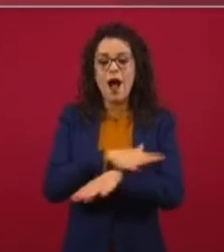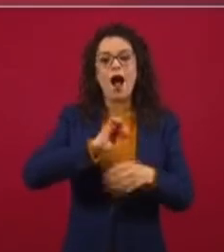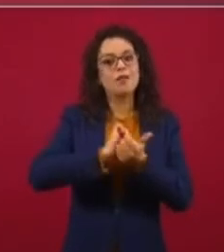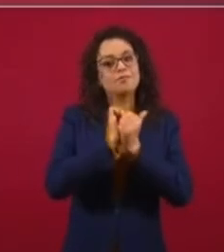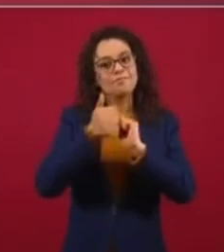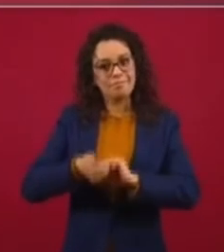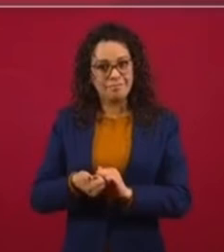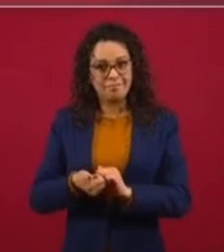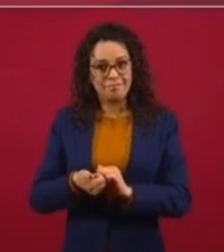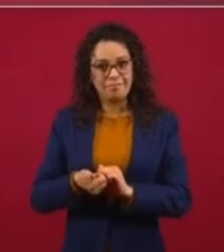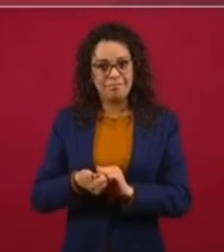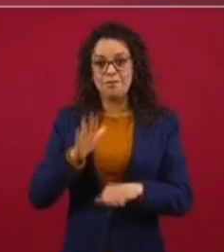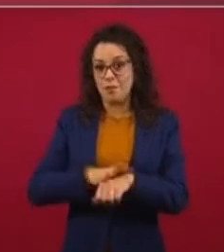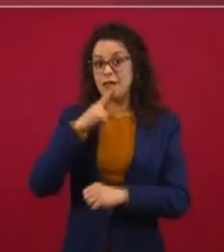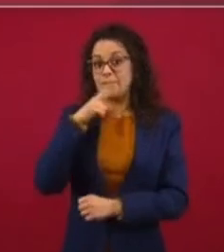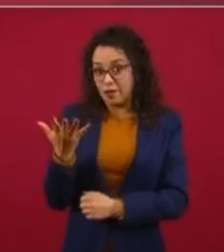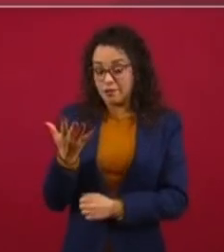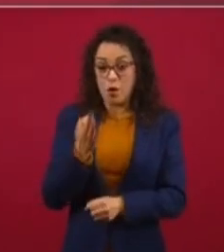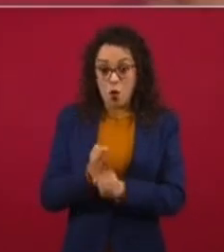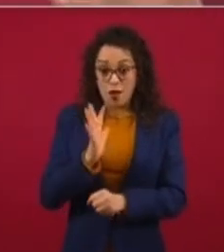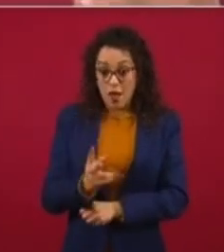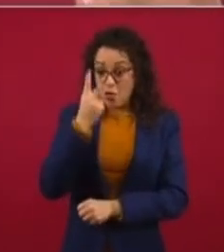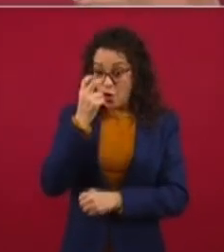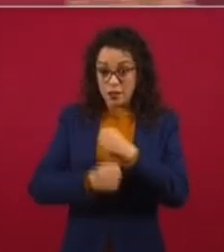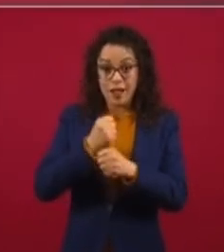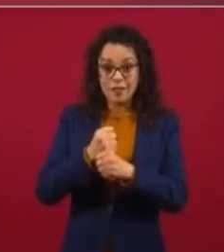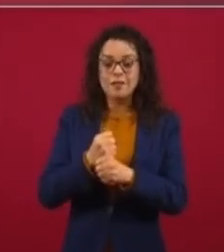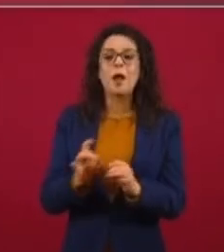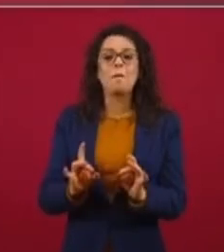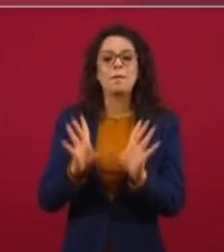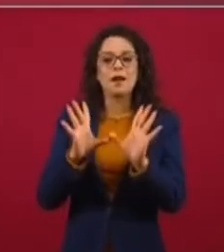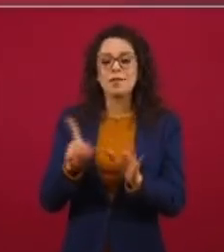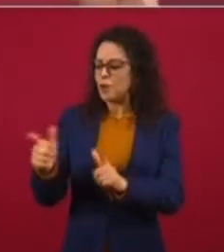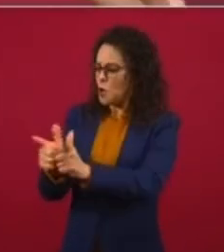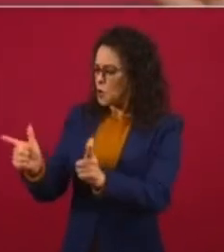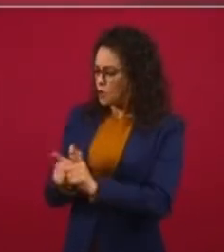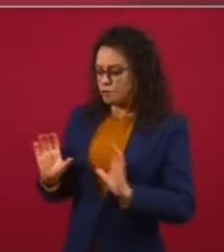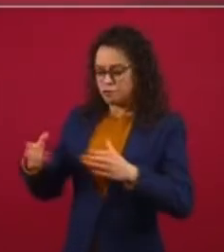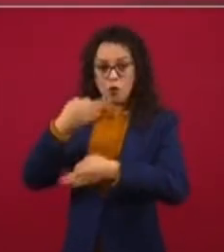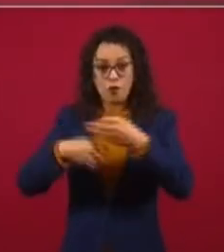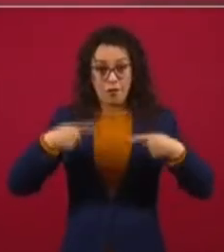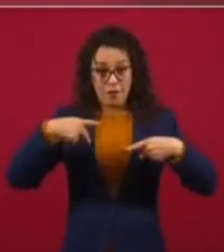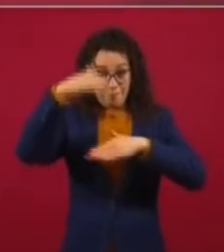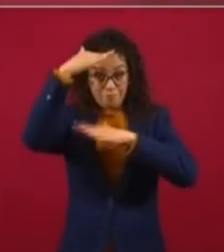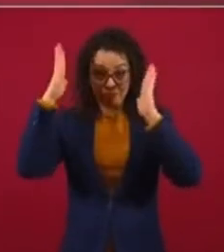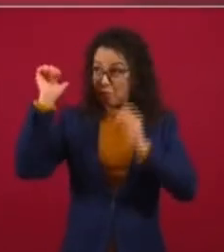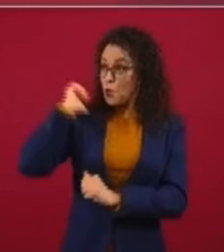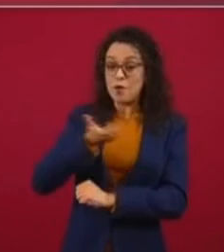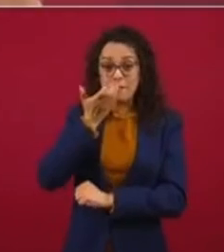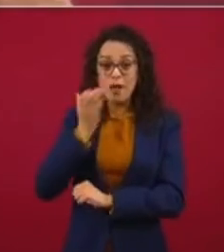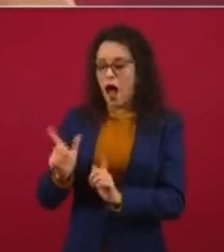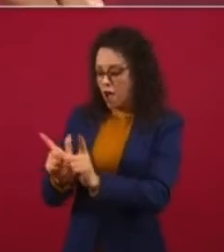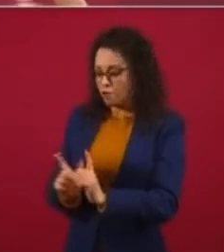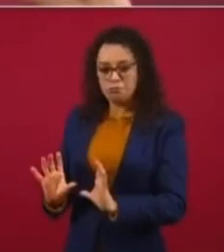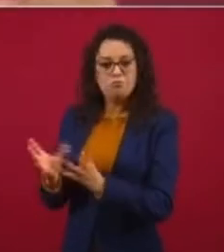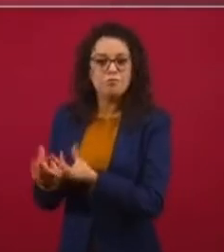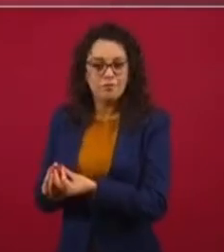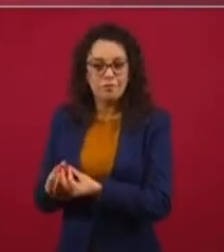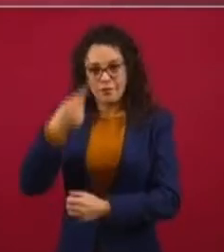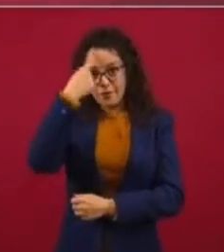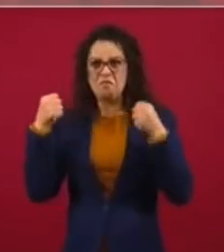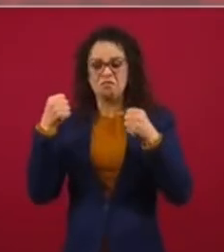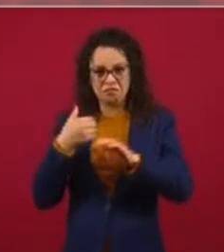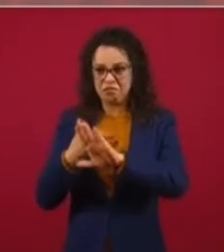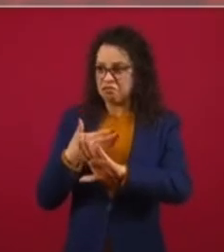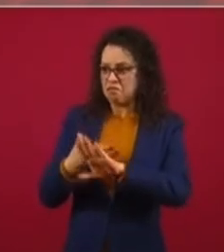y a los dos años según los conservadores para detener el proceso